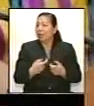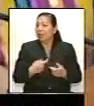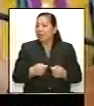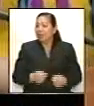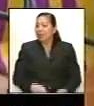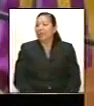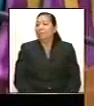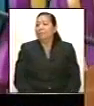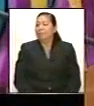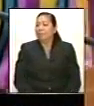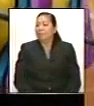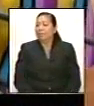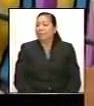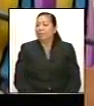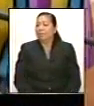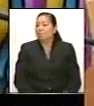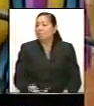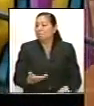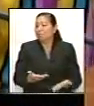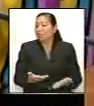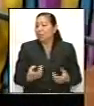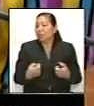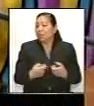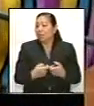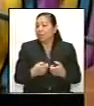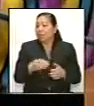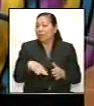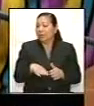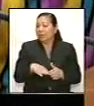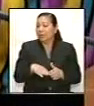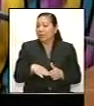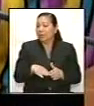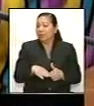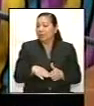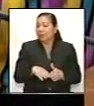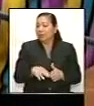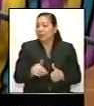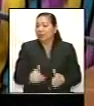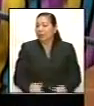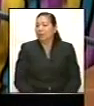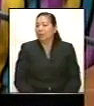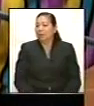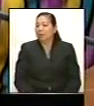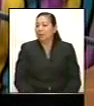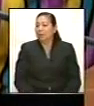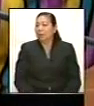esta información. Y de repente este correo estaba implicado en algún otro caso, ¿no?